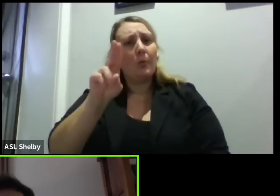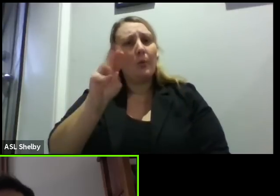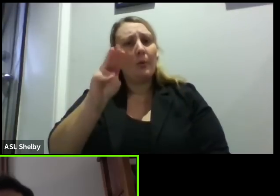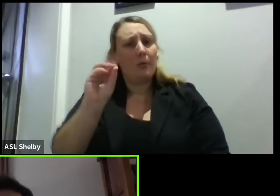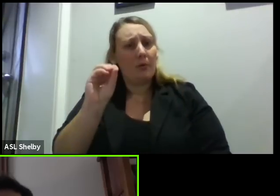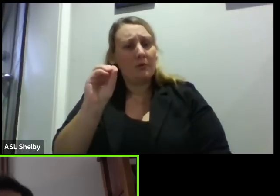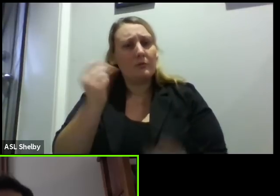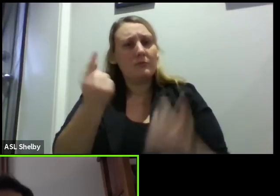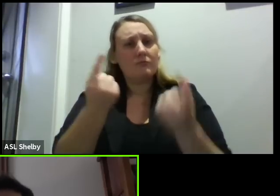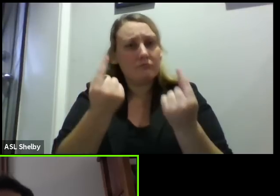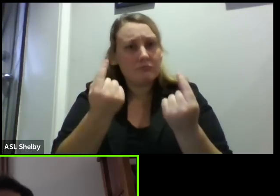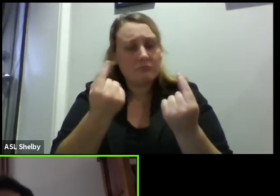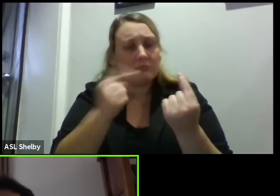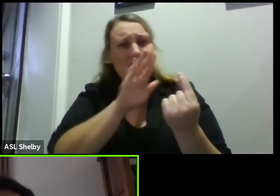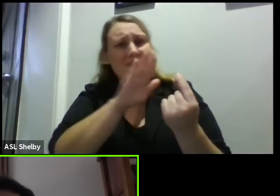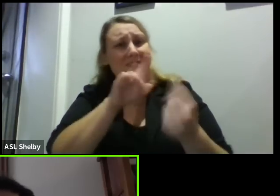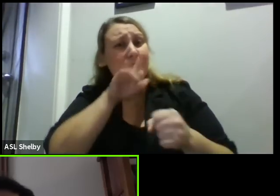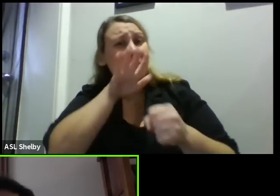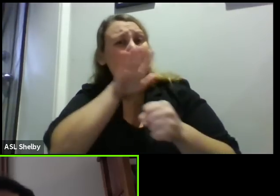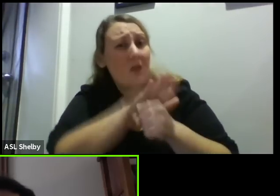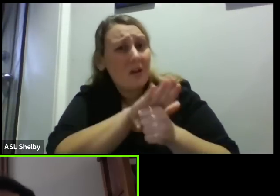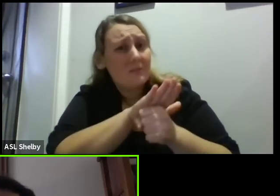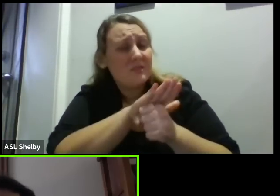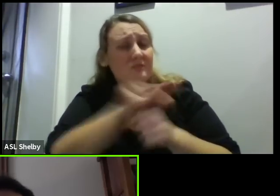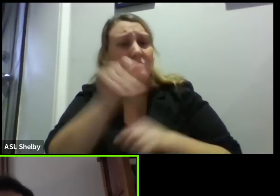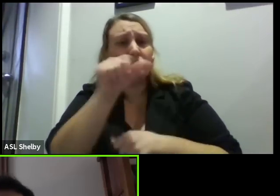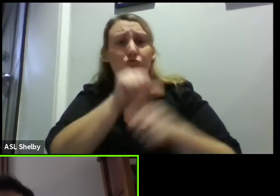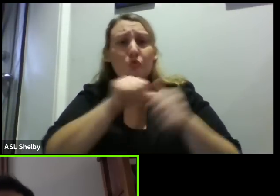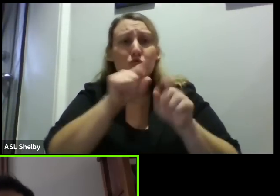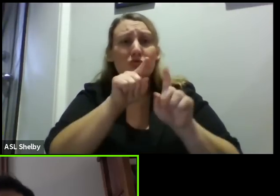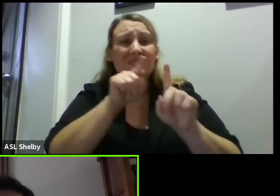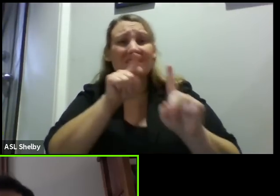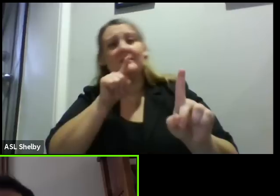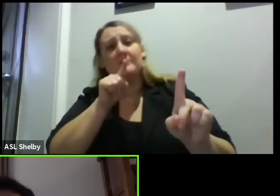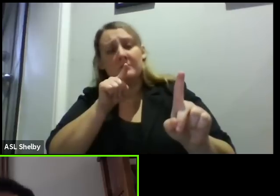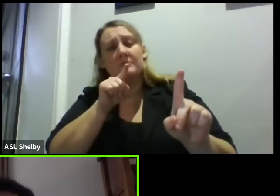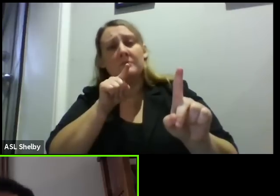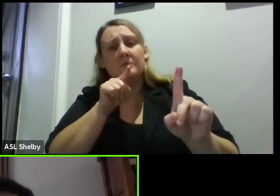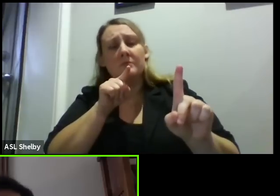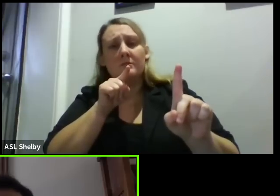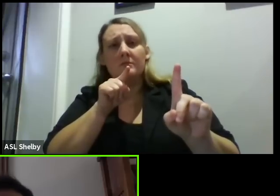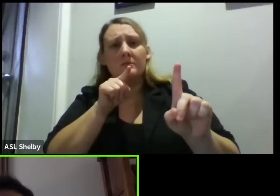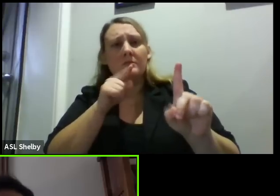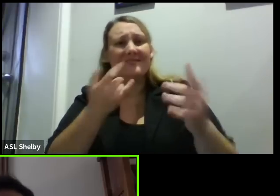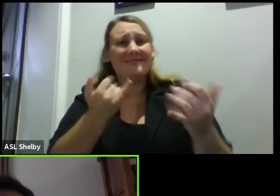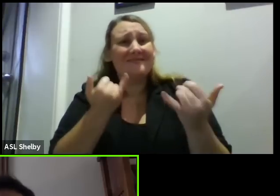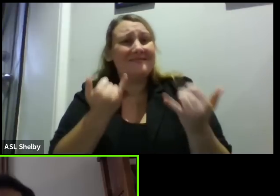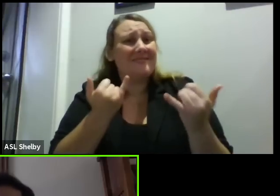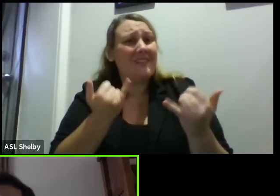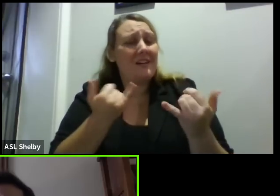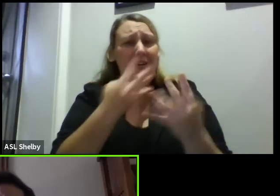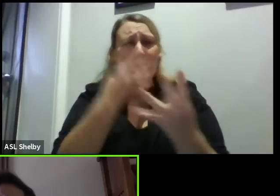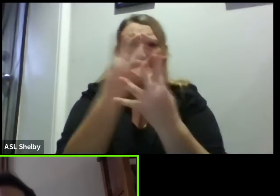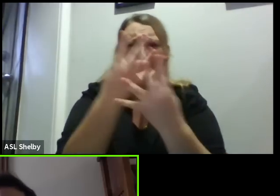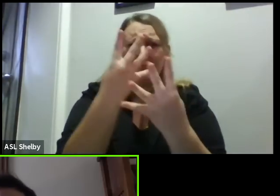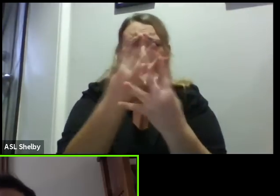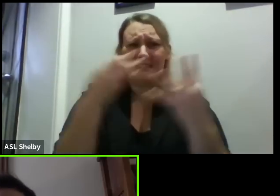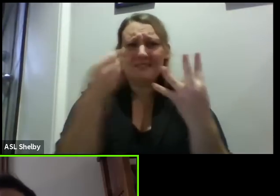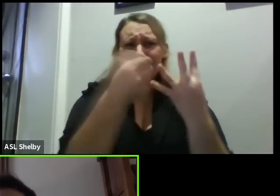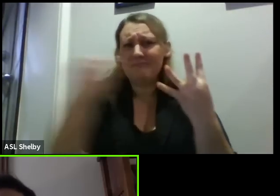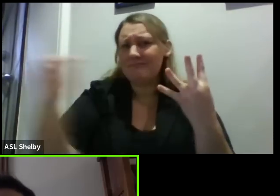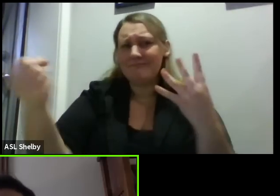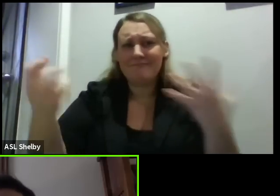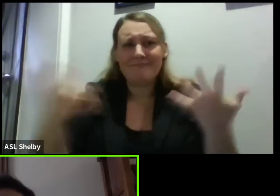on his promise of social distancing and for him to free people who are currently in detention centers and in prisons, because you can't very